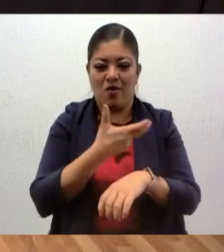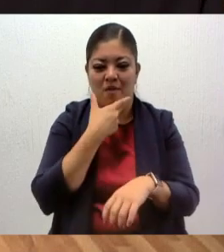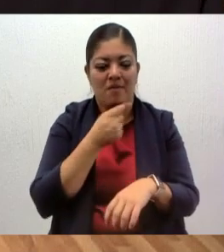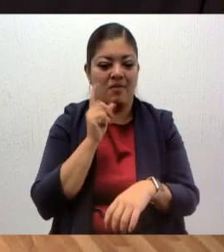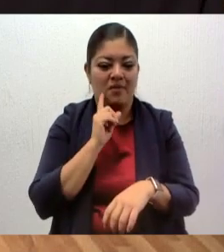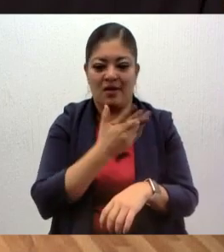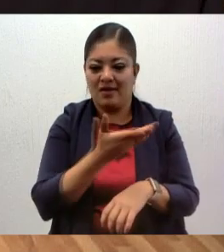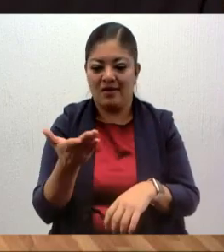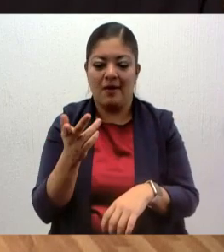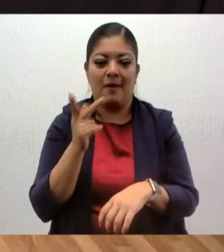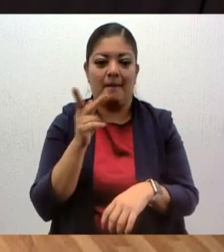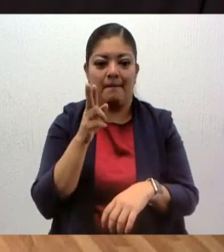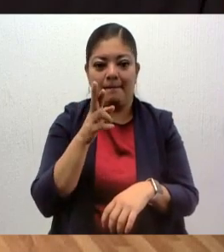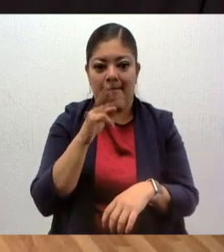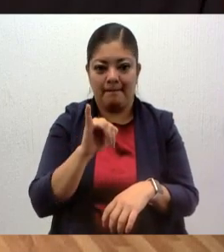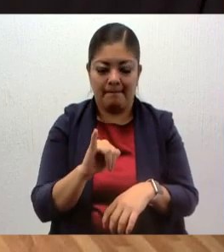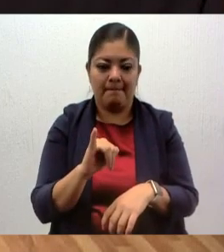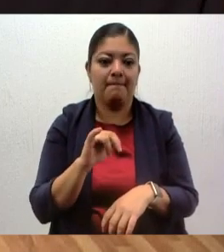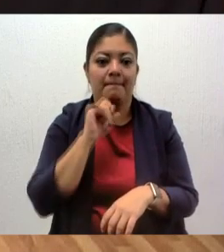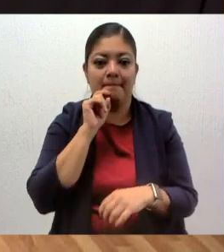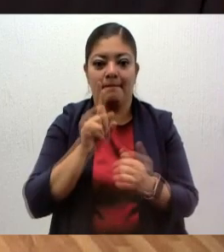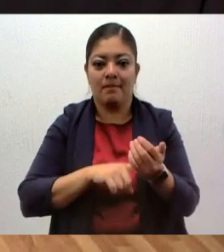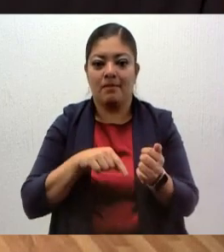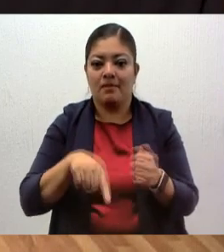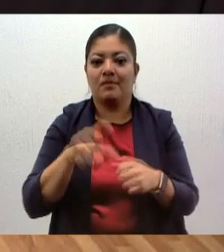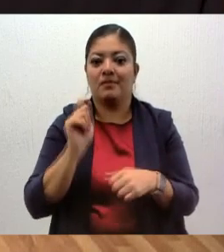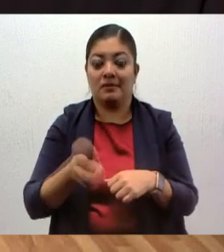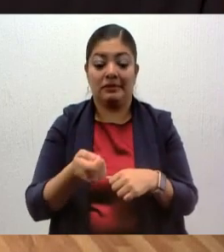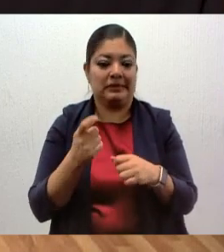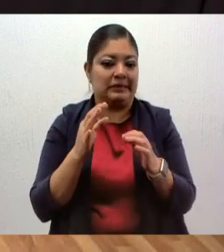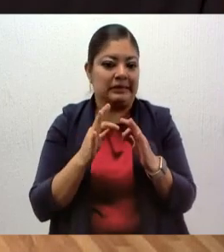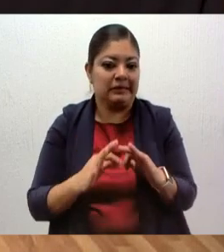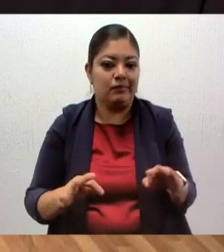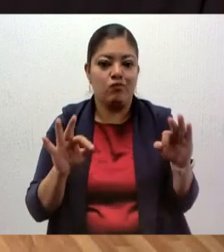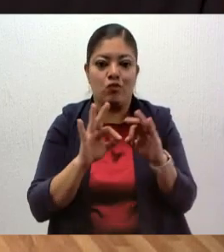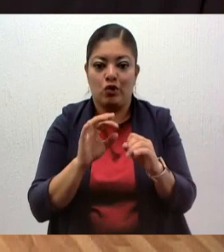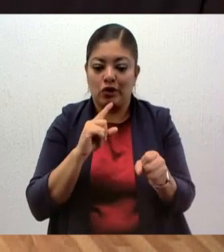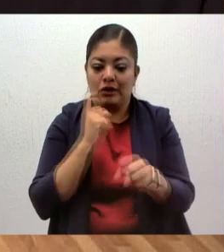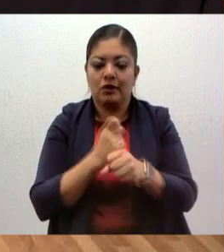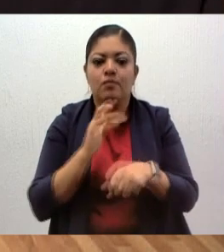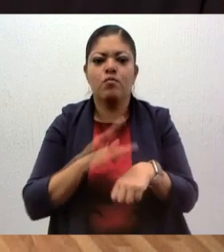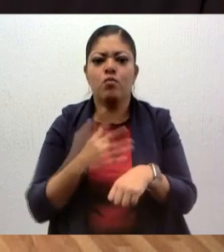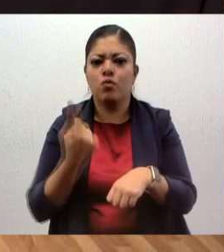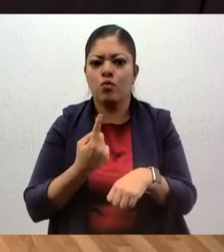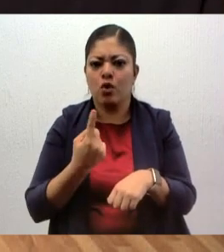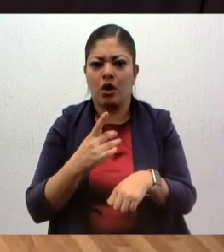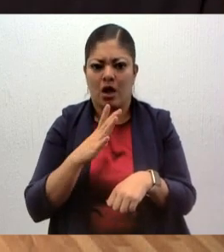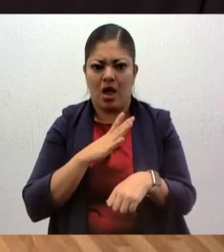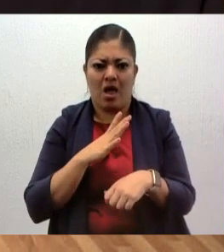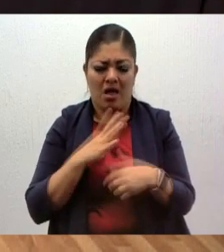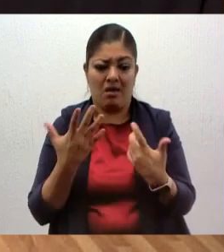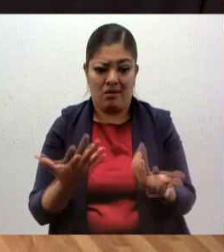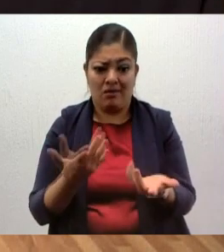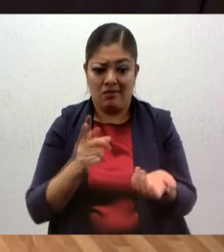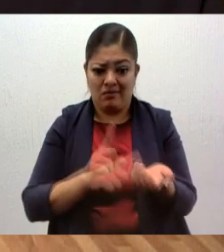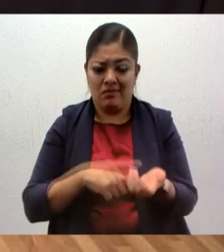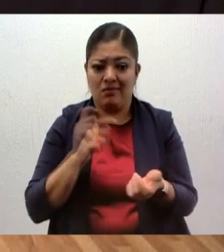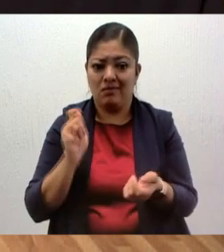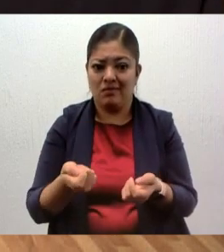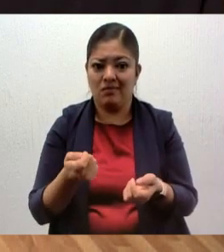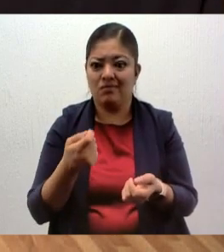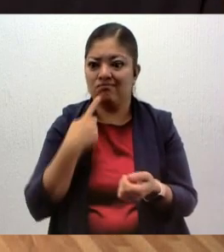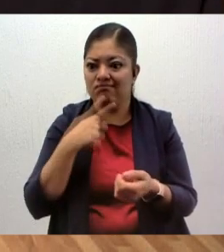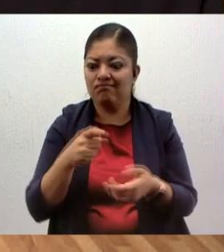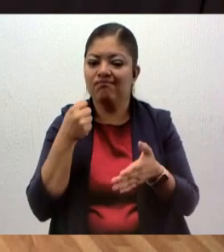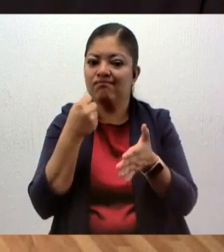Pri que en este ejercicio sería fundamental porque tenemos evidentemente el reclamo la exigencia de los